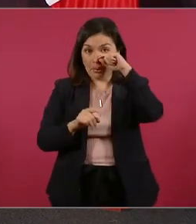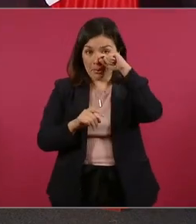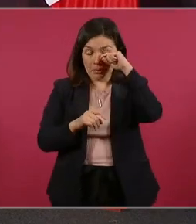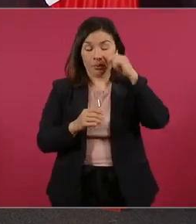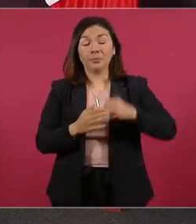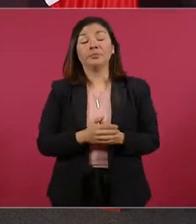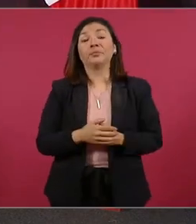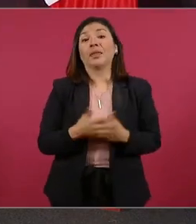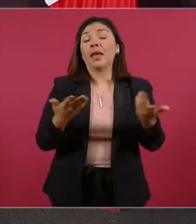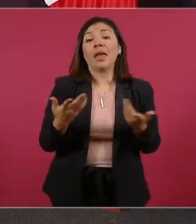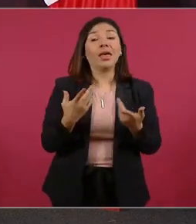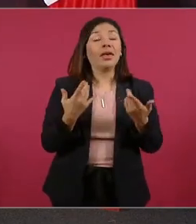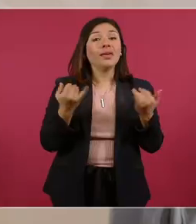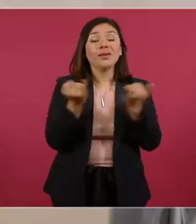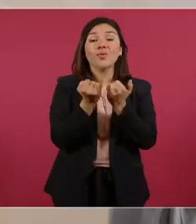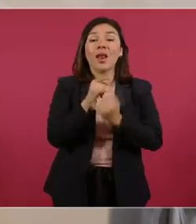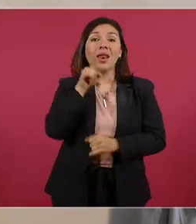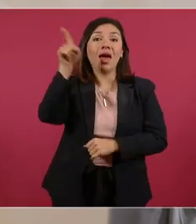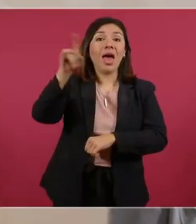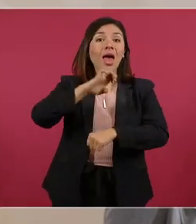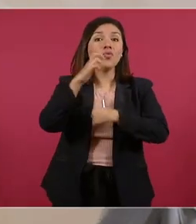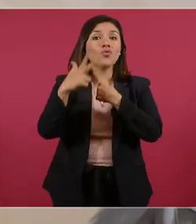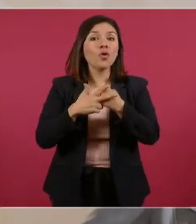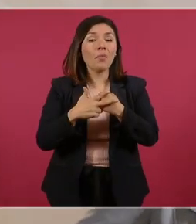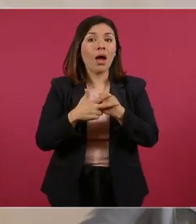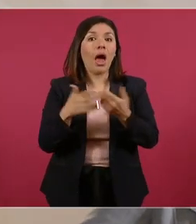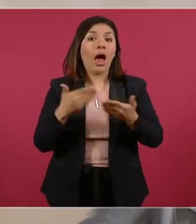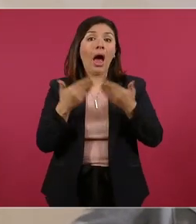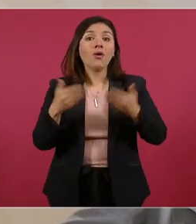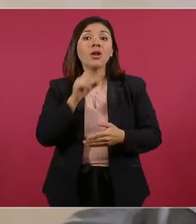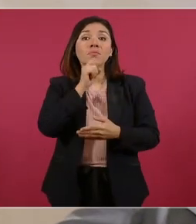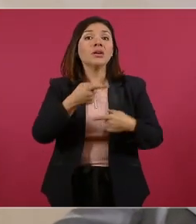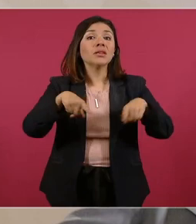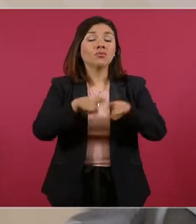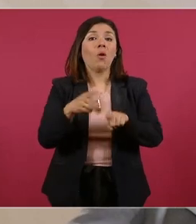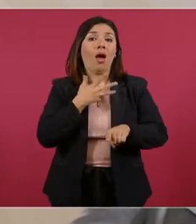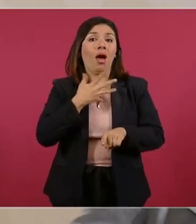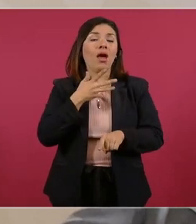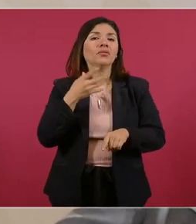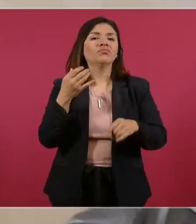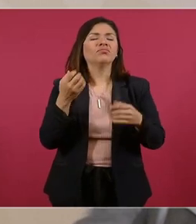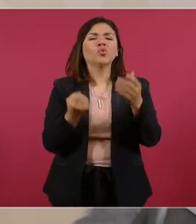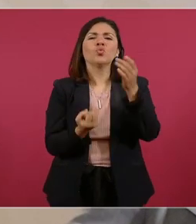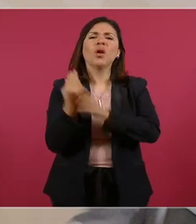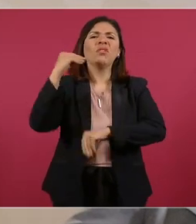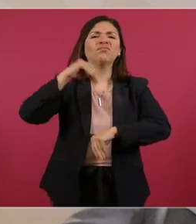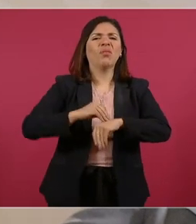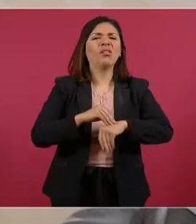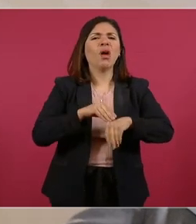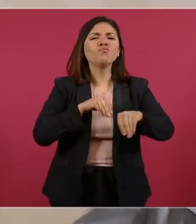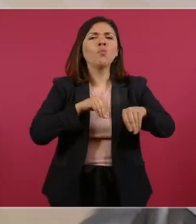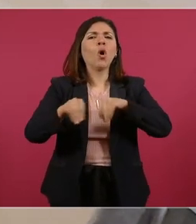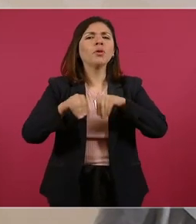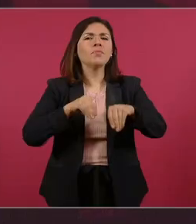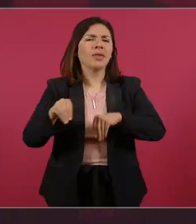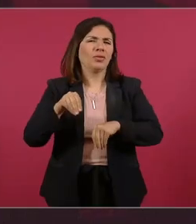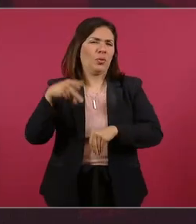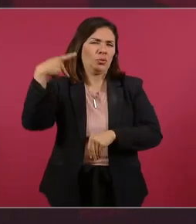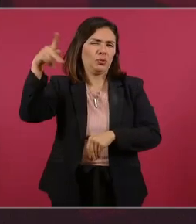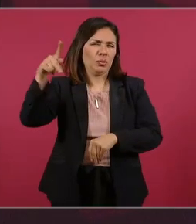en Europa pues sucede lo mismo. Ahora hay un movimiento de agricultores en los países